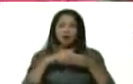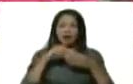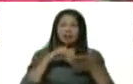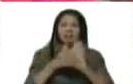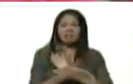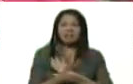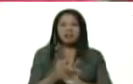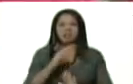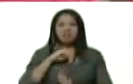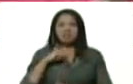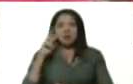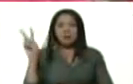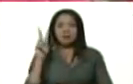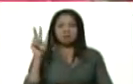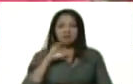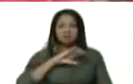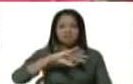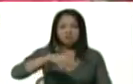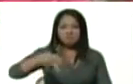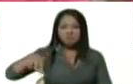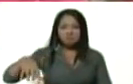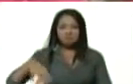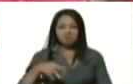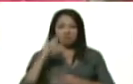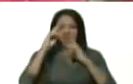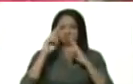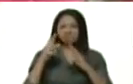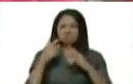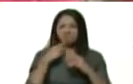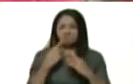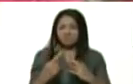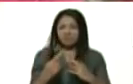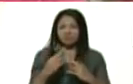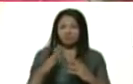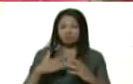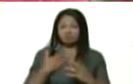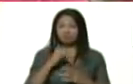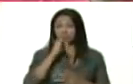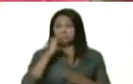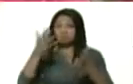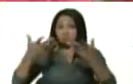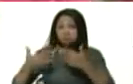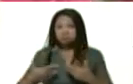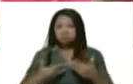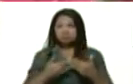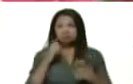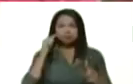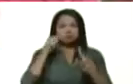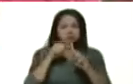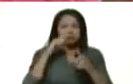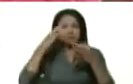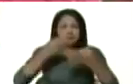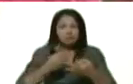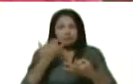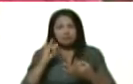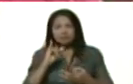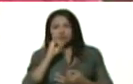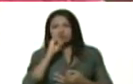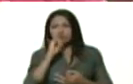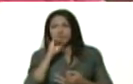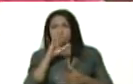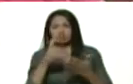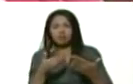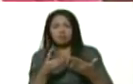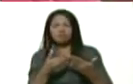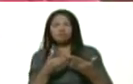en Venezuela y en los estados, pues, para dar respuesta y traer la información precisa de esta información que viene de